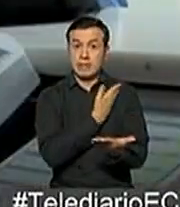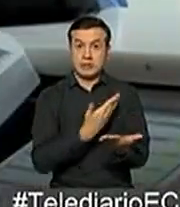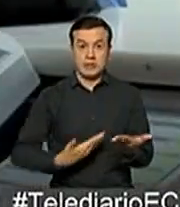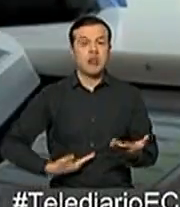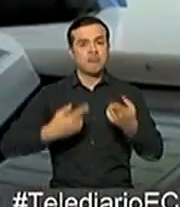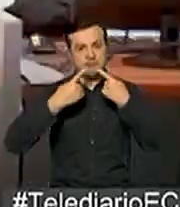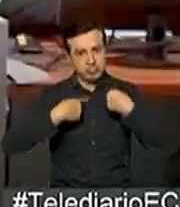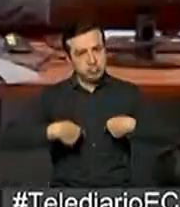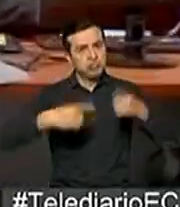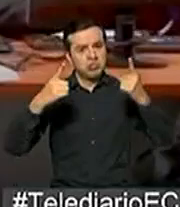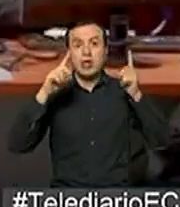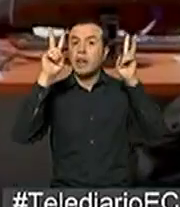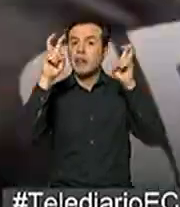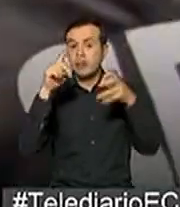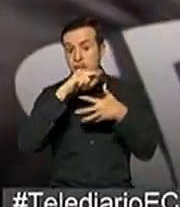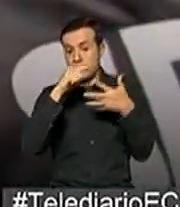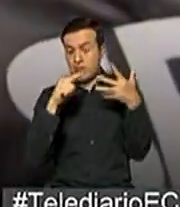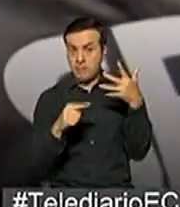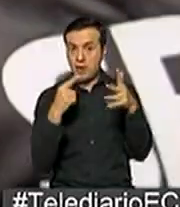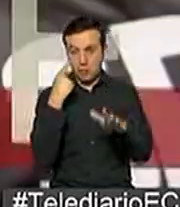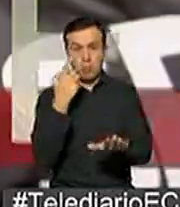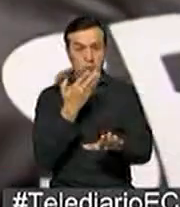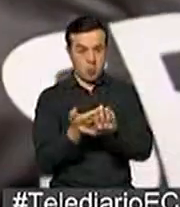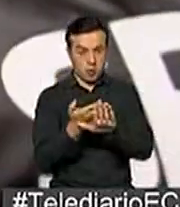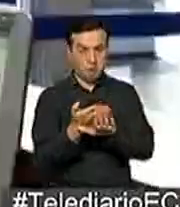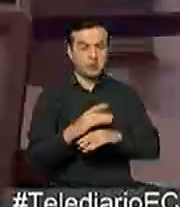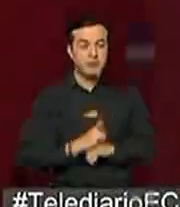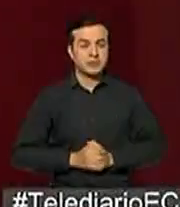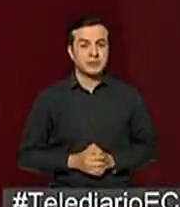explicó el contenido de la propuesta